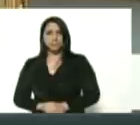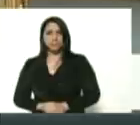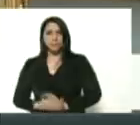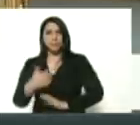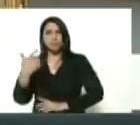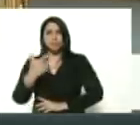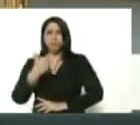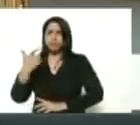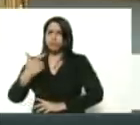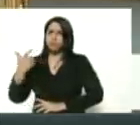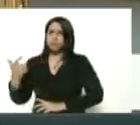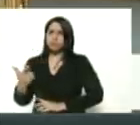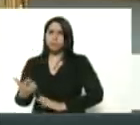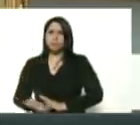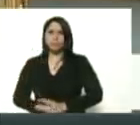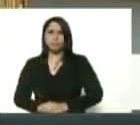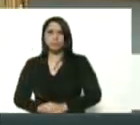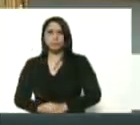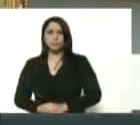buscó